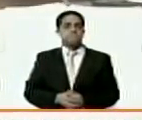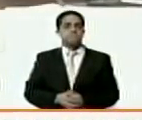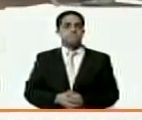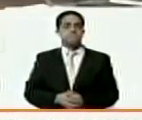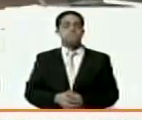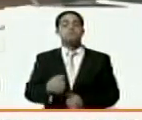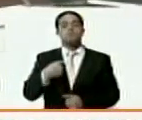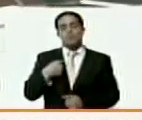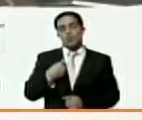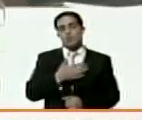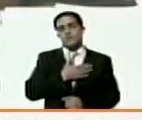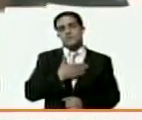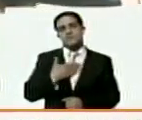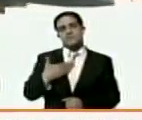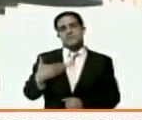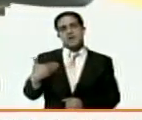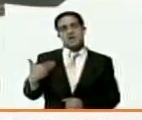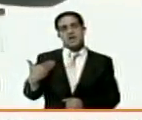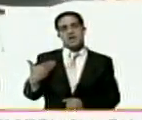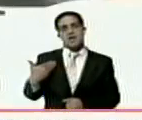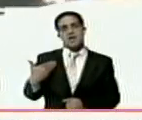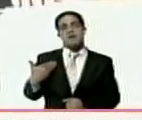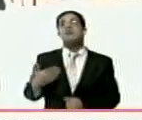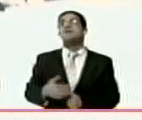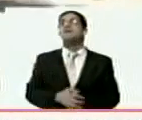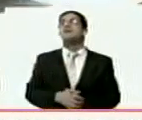Yo quisiera, este es el de